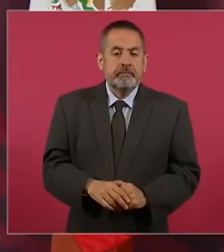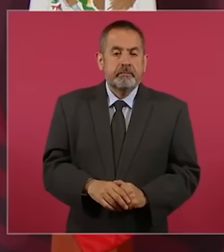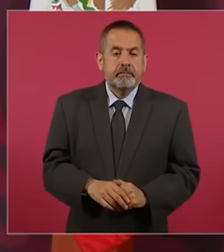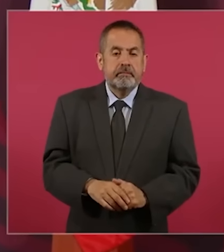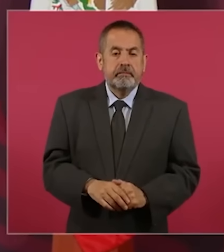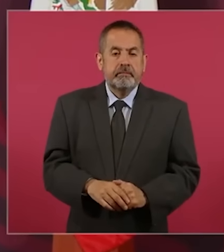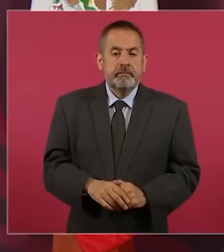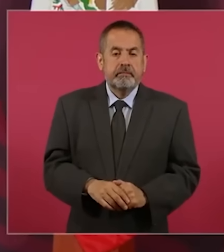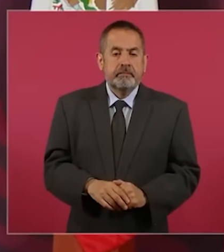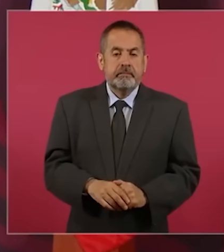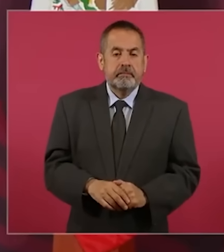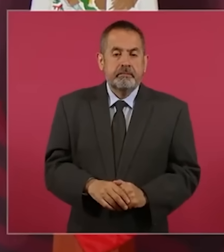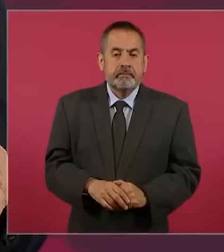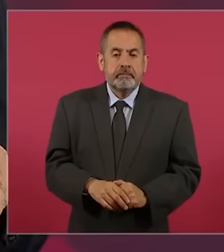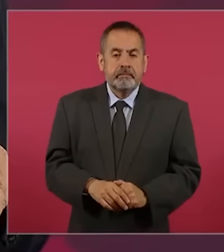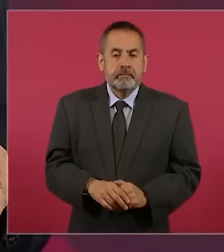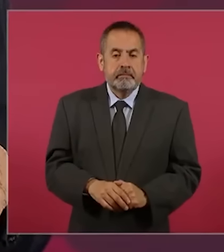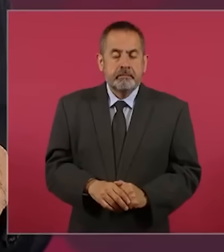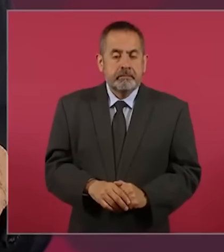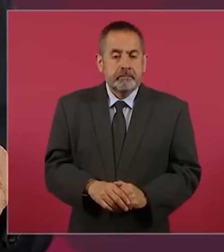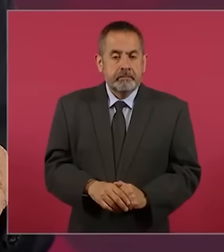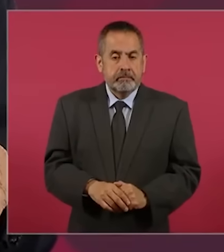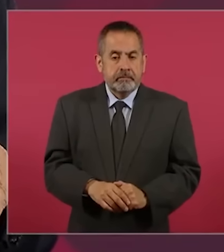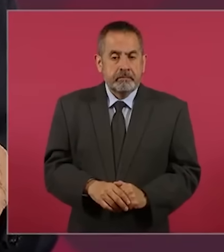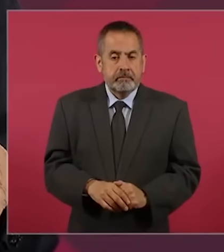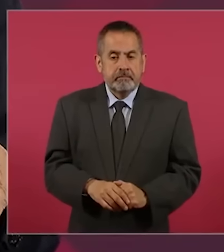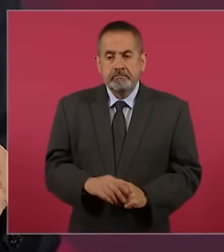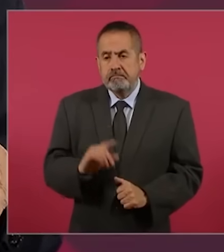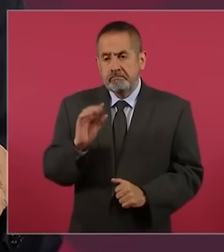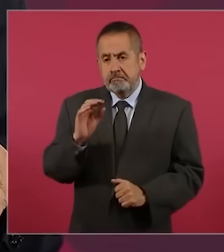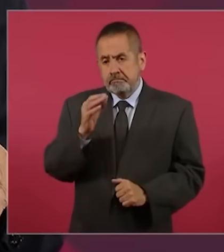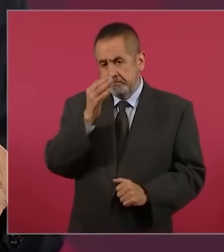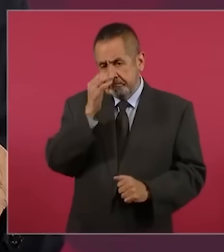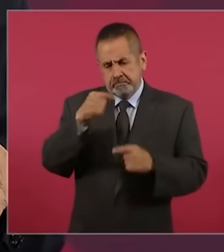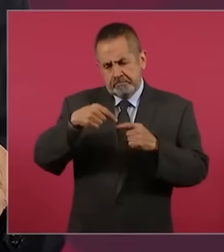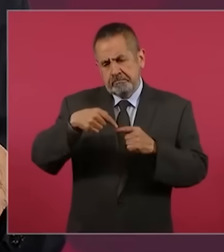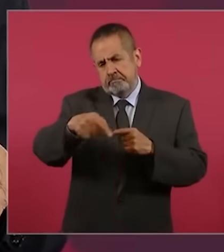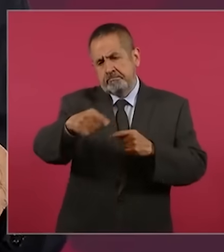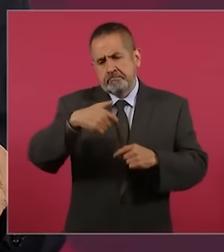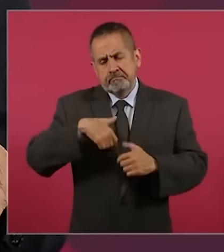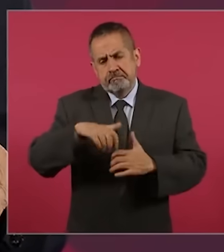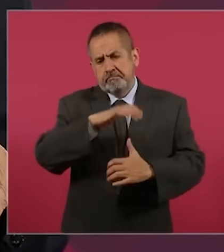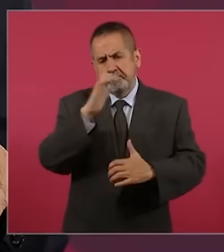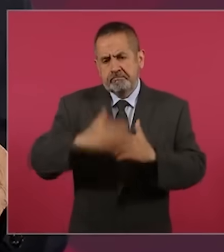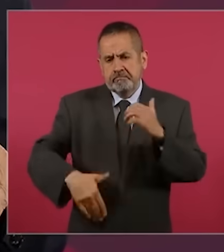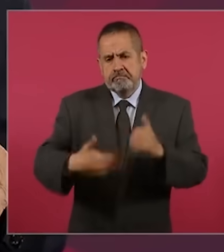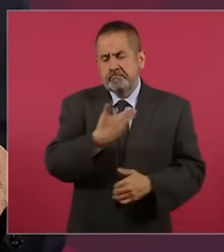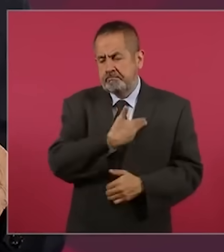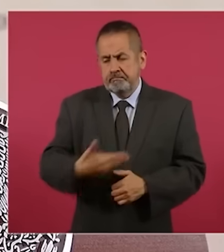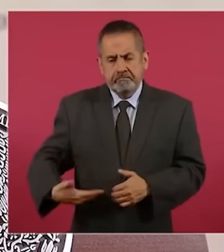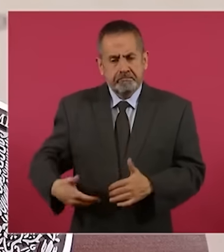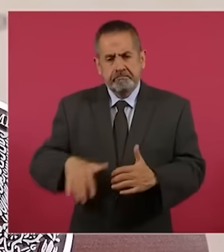porque pues ya voy a terminar como dirigente. Hoy